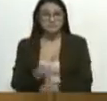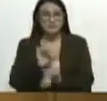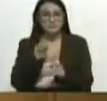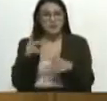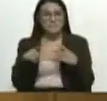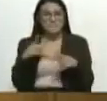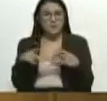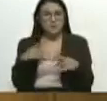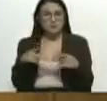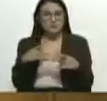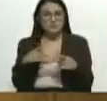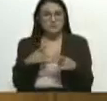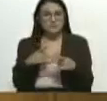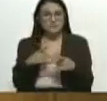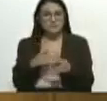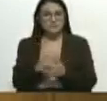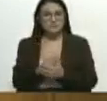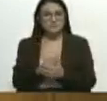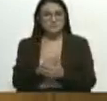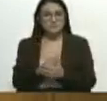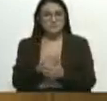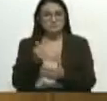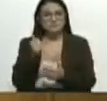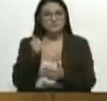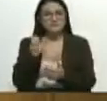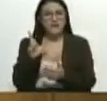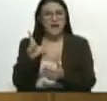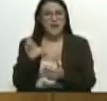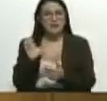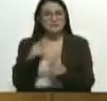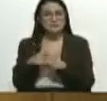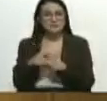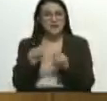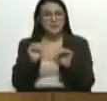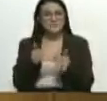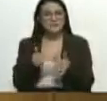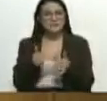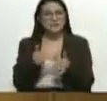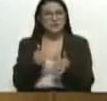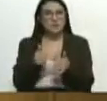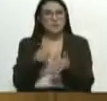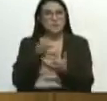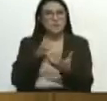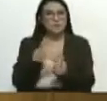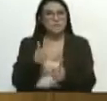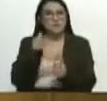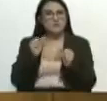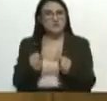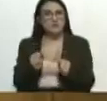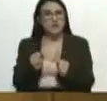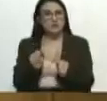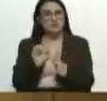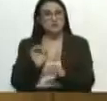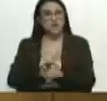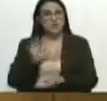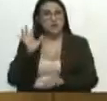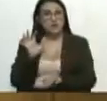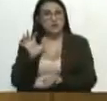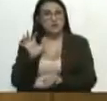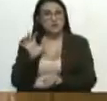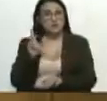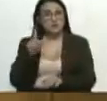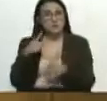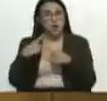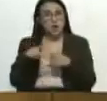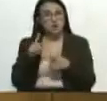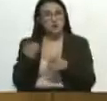proceso en el que se encuentra Alex Saab, comenzó la etapa más turbia, en la que no solamente los delitos que habíamos cometido, sino otros